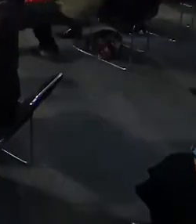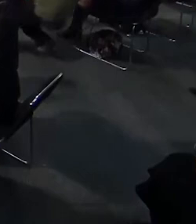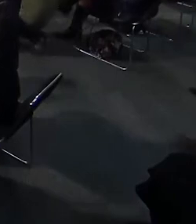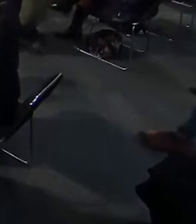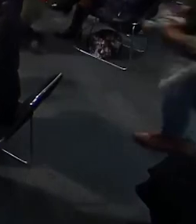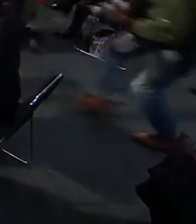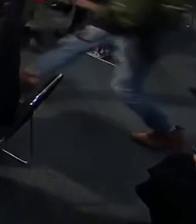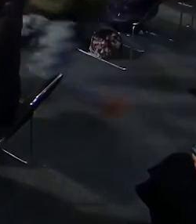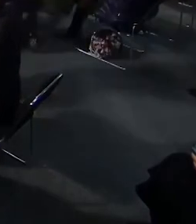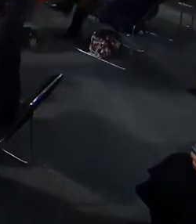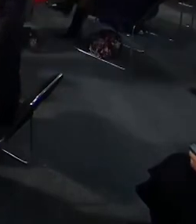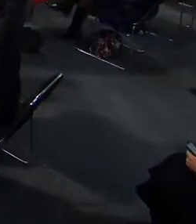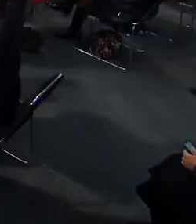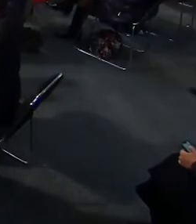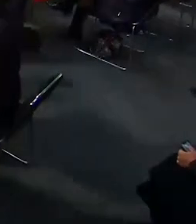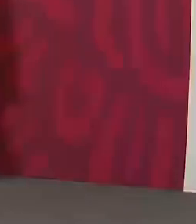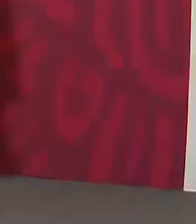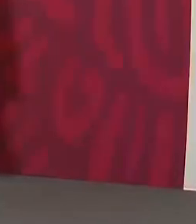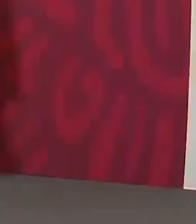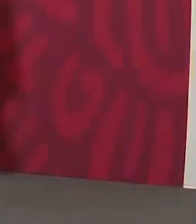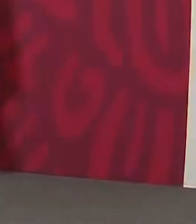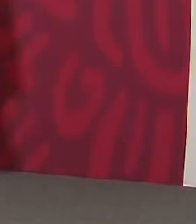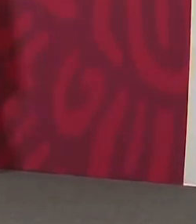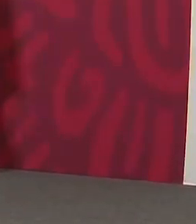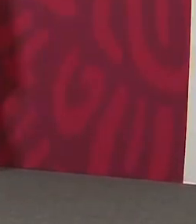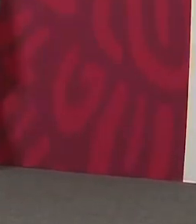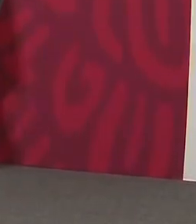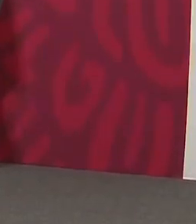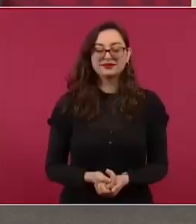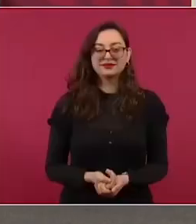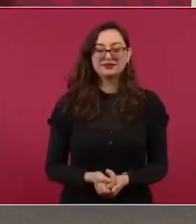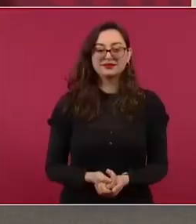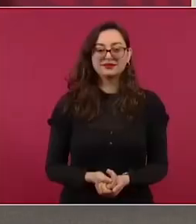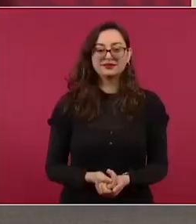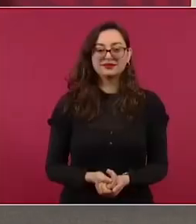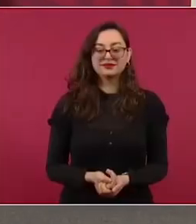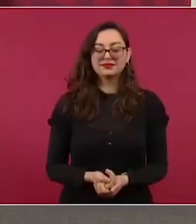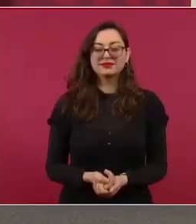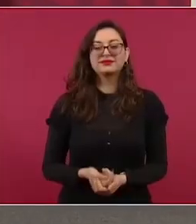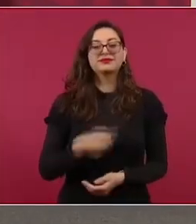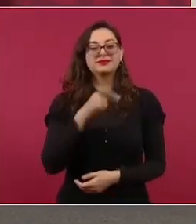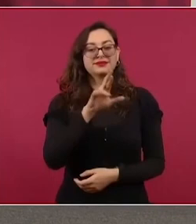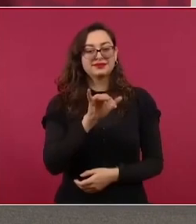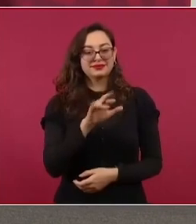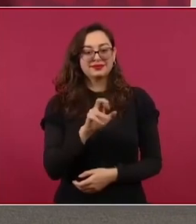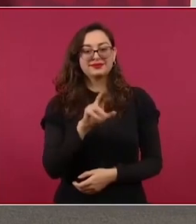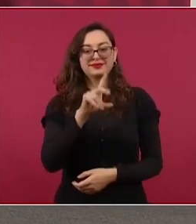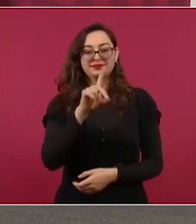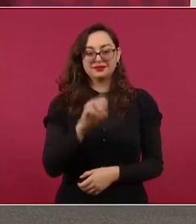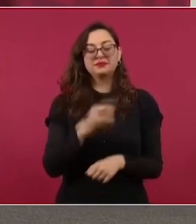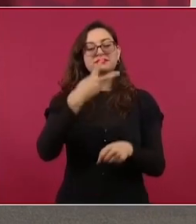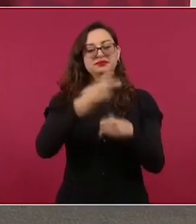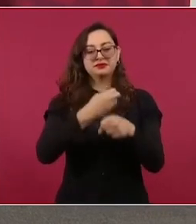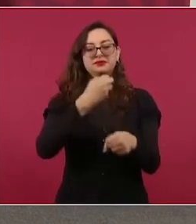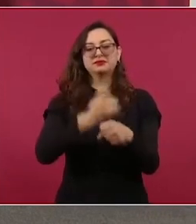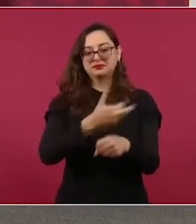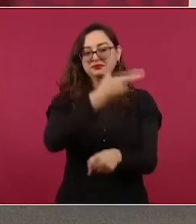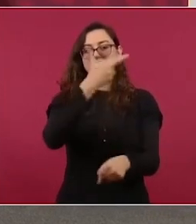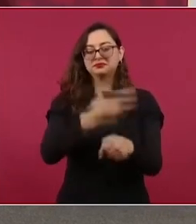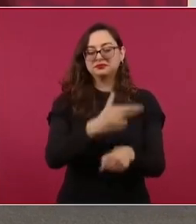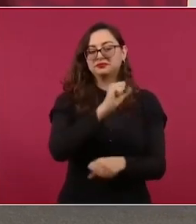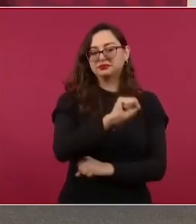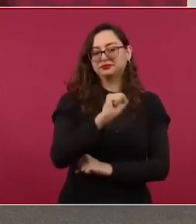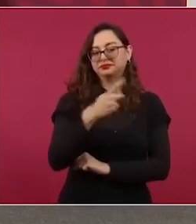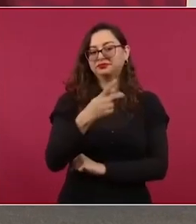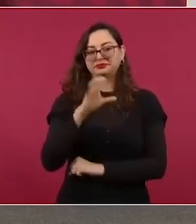Va a continuar Ricardo como subsecretario de Seguridad Pública, nos ayuda mucho, le